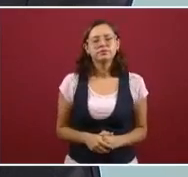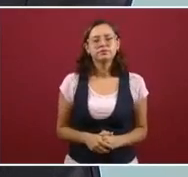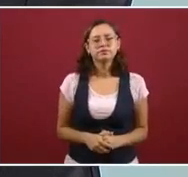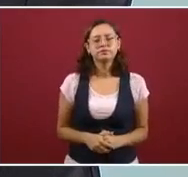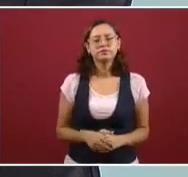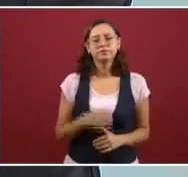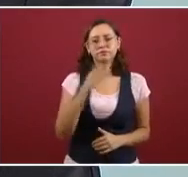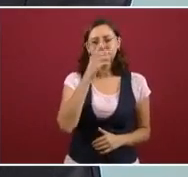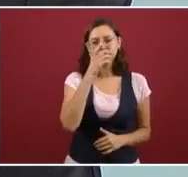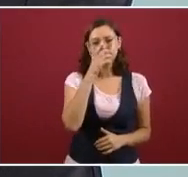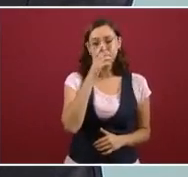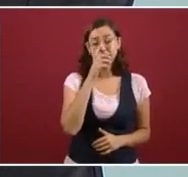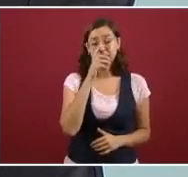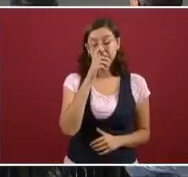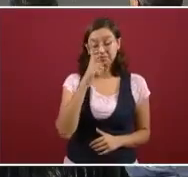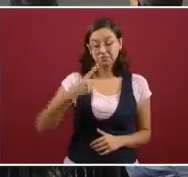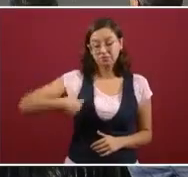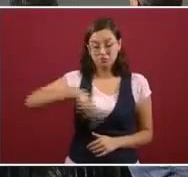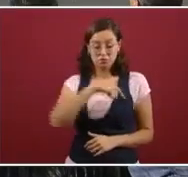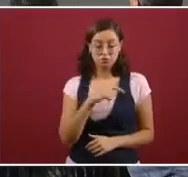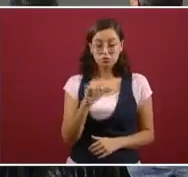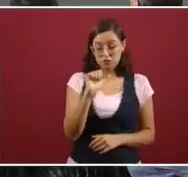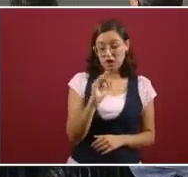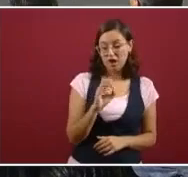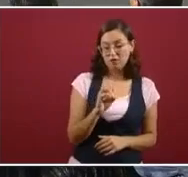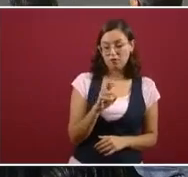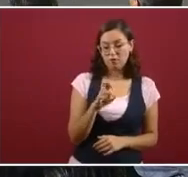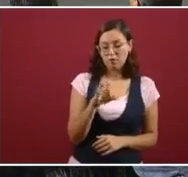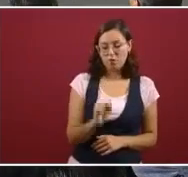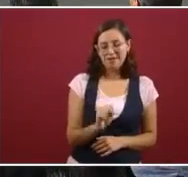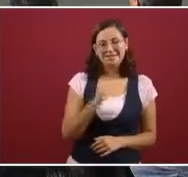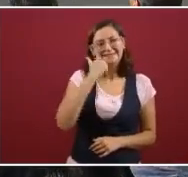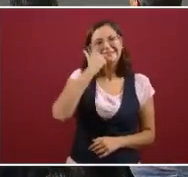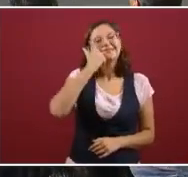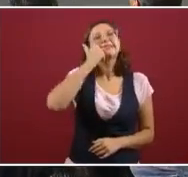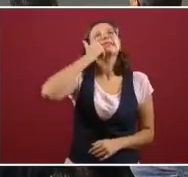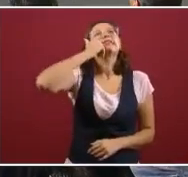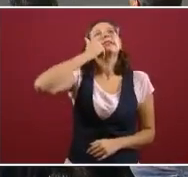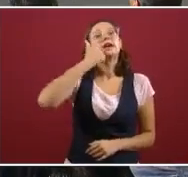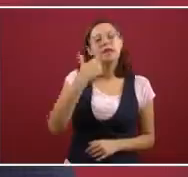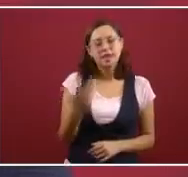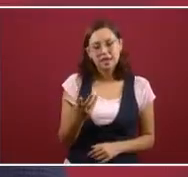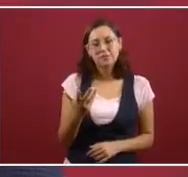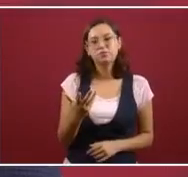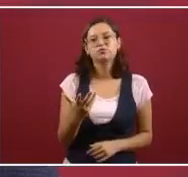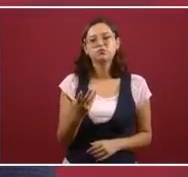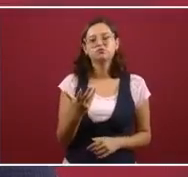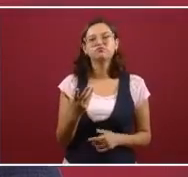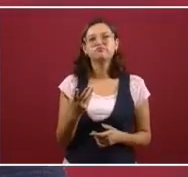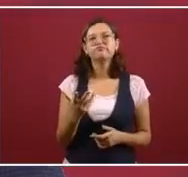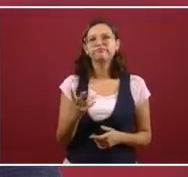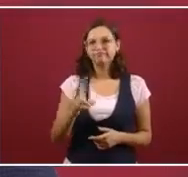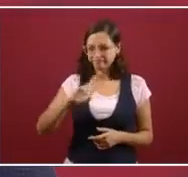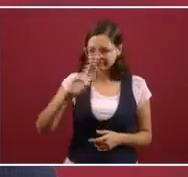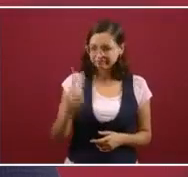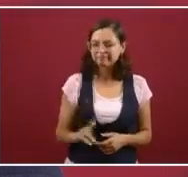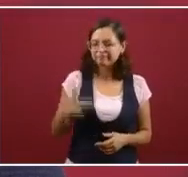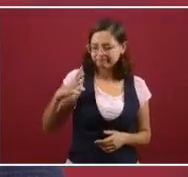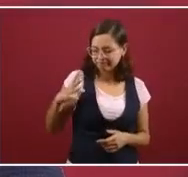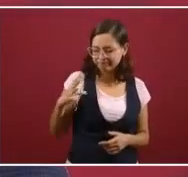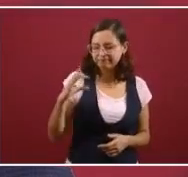las administradoras de pensiones, queremos hacer y comparecemos aquí con